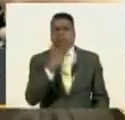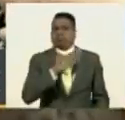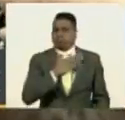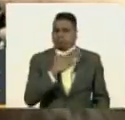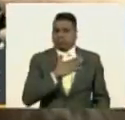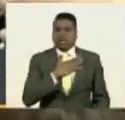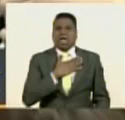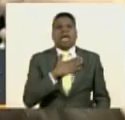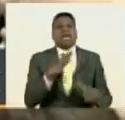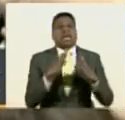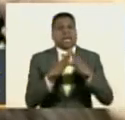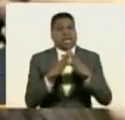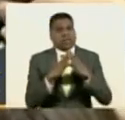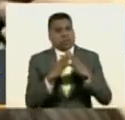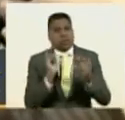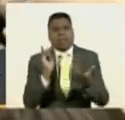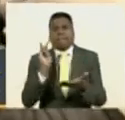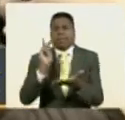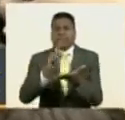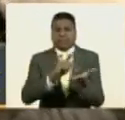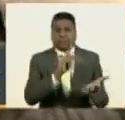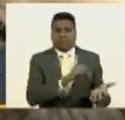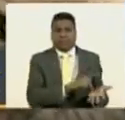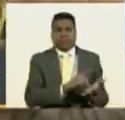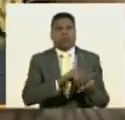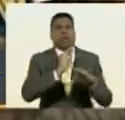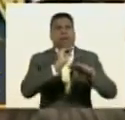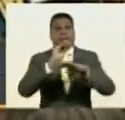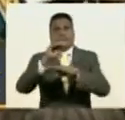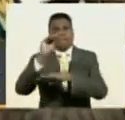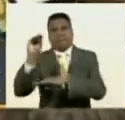espíritu de la democracia participativa y protagónica es que sea consultada.